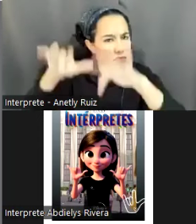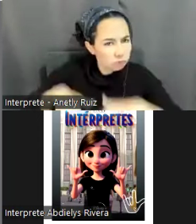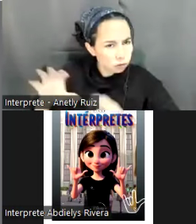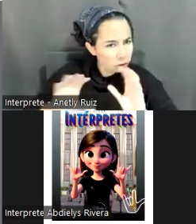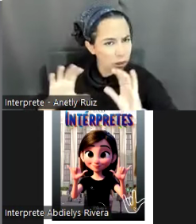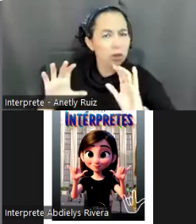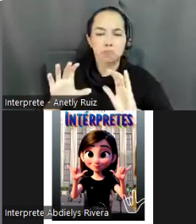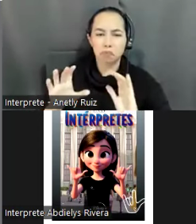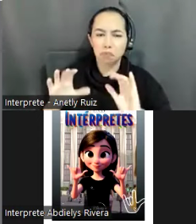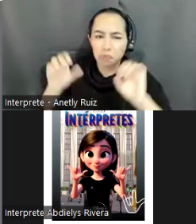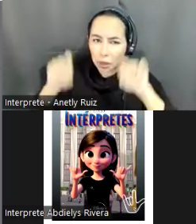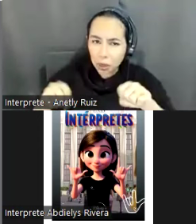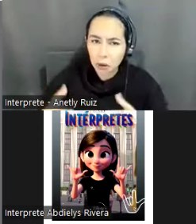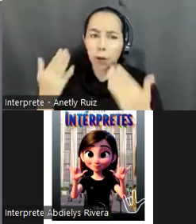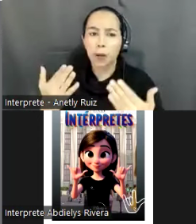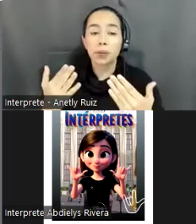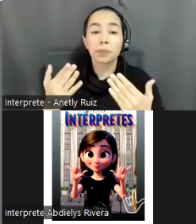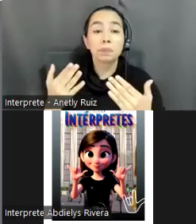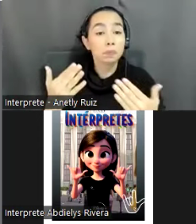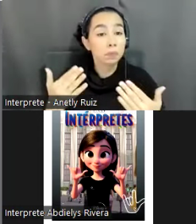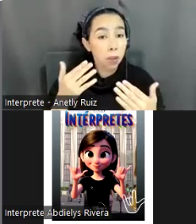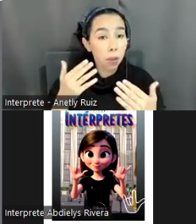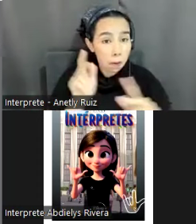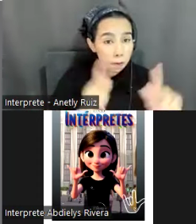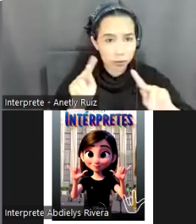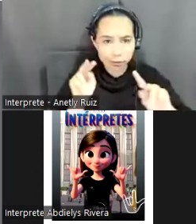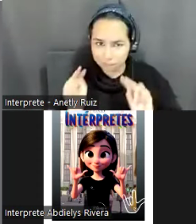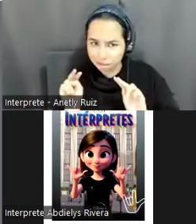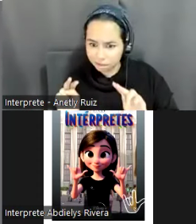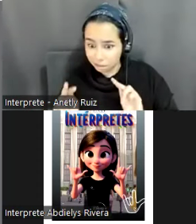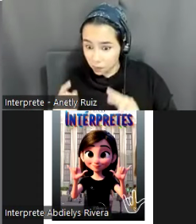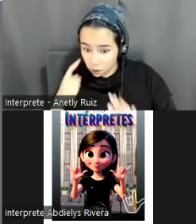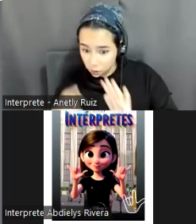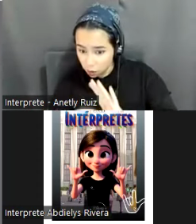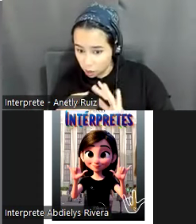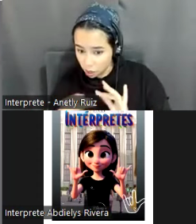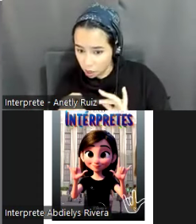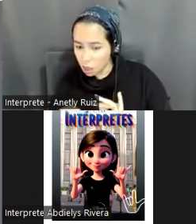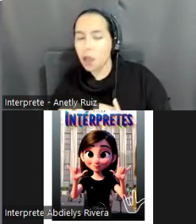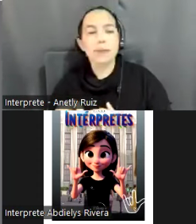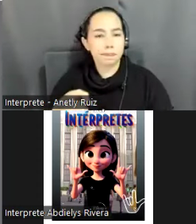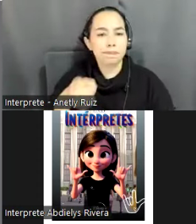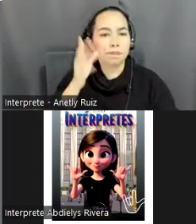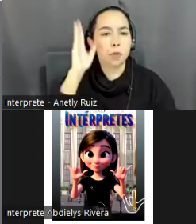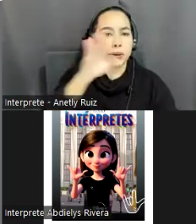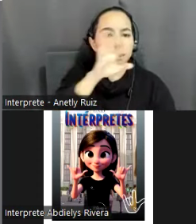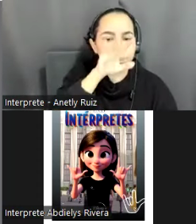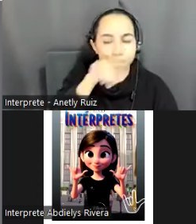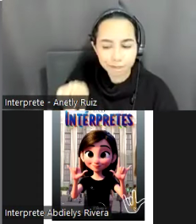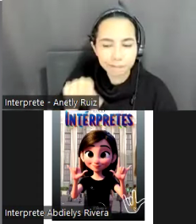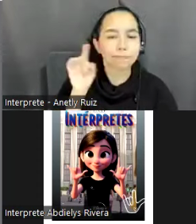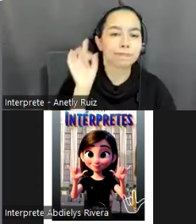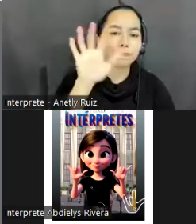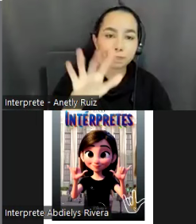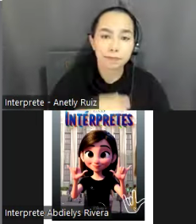que ustedes presenten a través del chat y estaremos pendientes una vez vayan levantando la mano para realizar las preguntas e